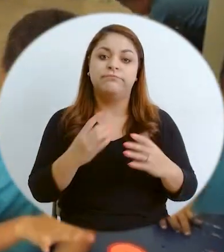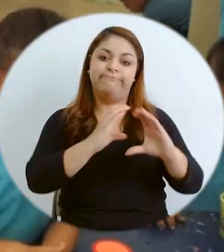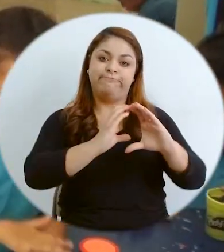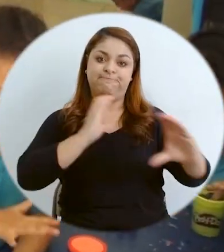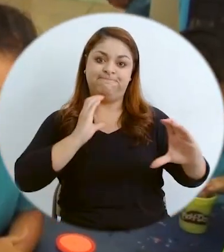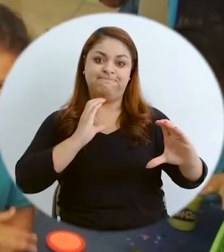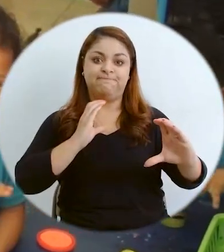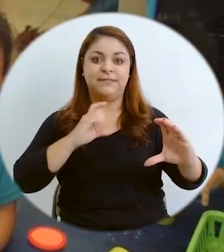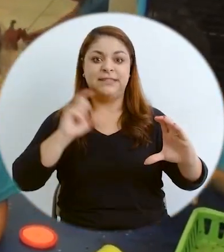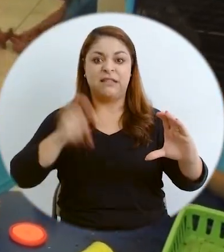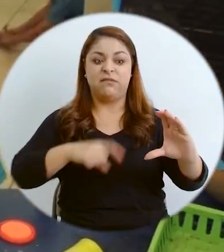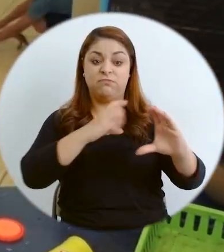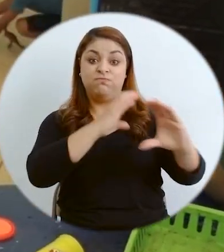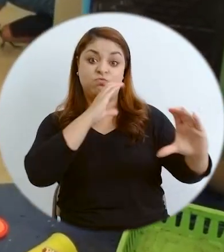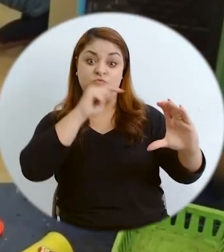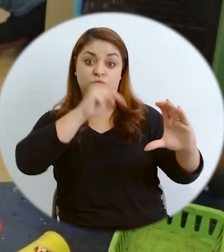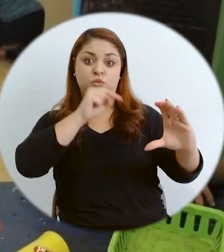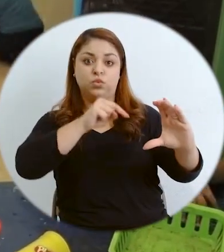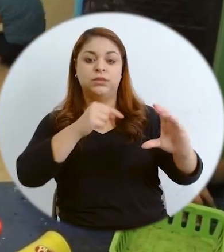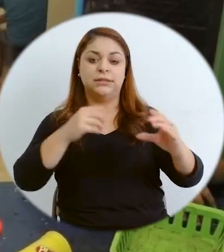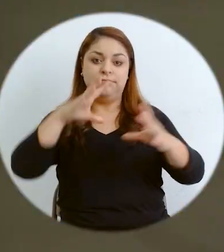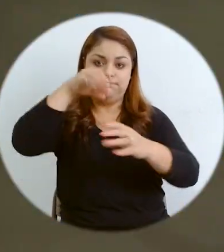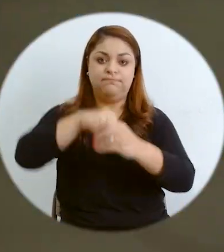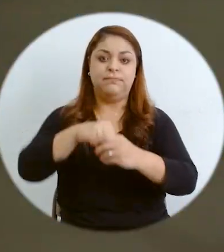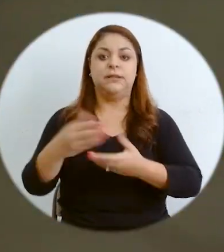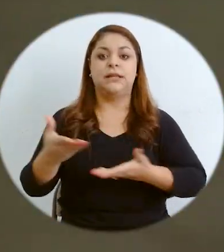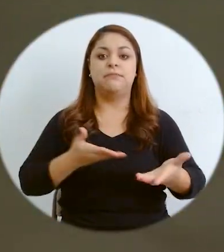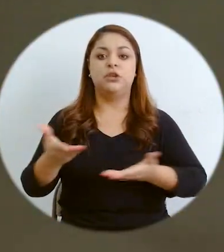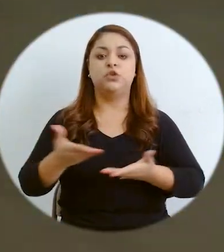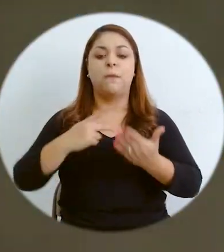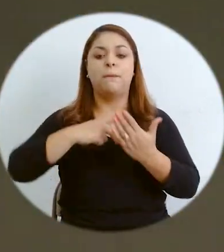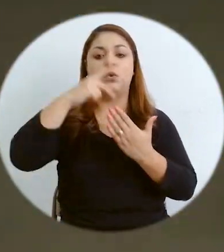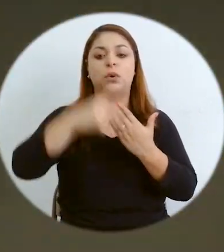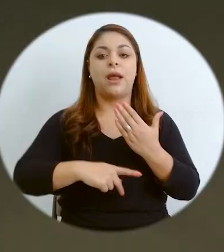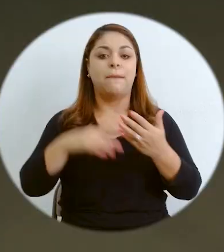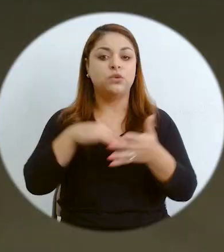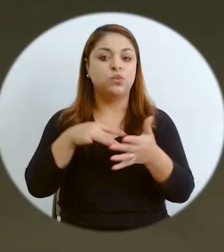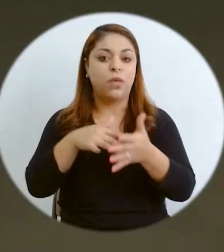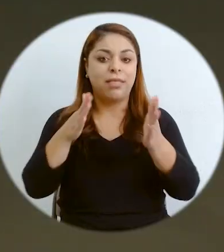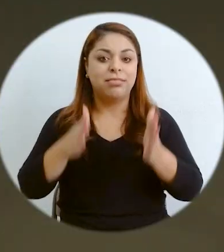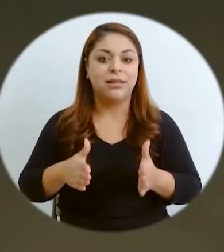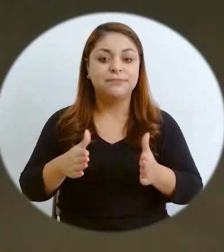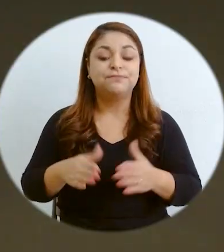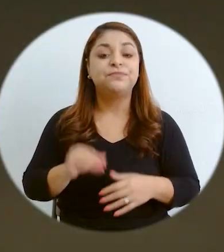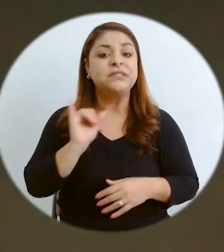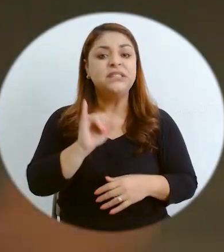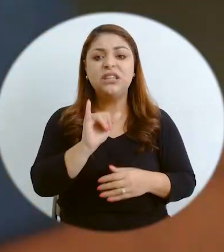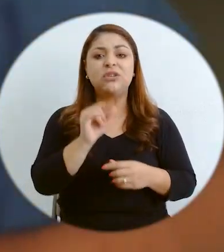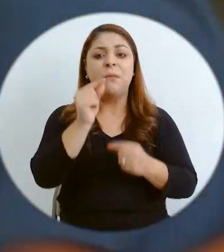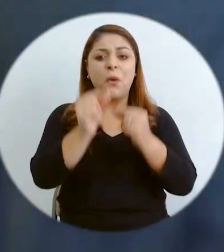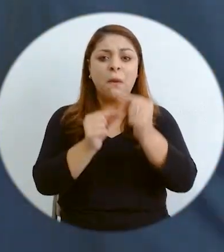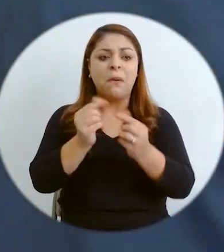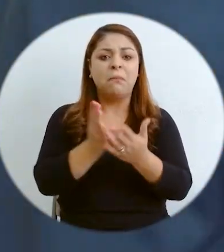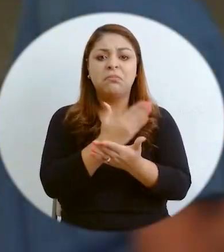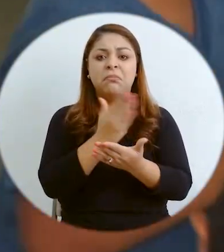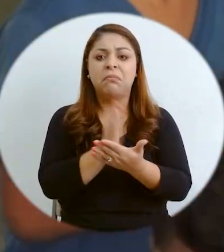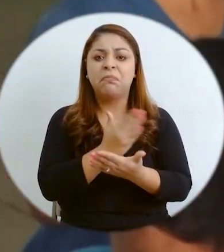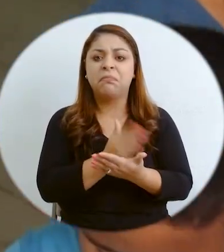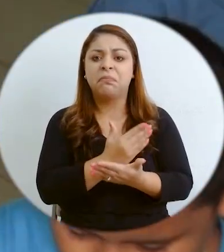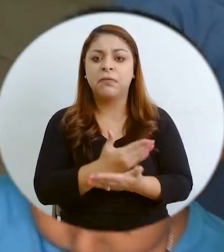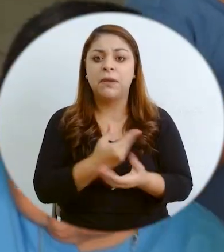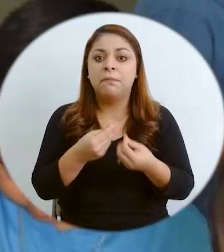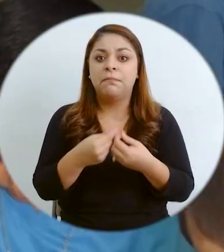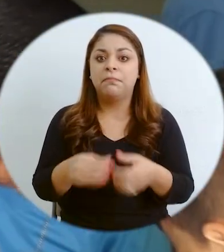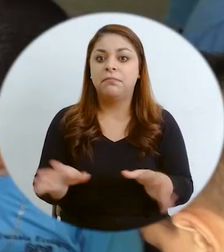un autobús que es parte de un servicio de un programa estudiantil. Así es. Y eso se ha ido eliminando y se ha